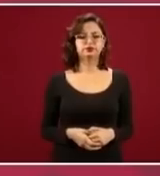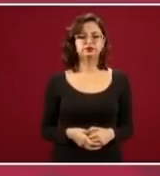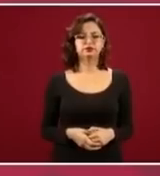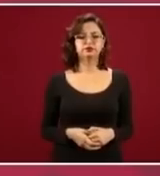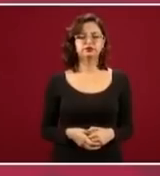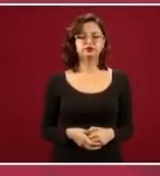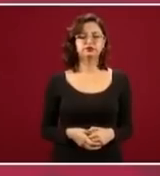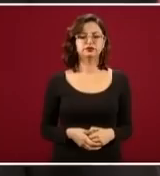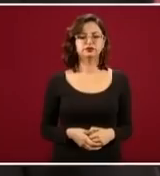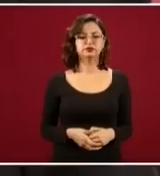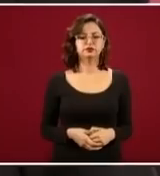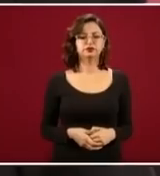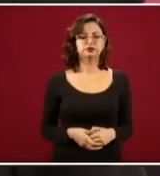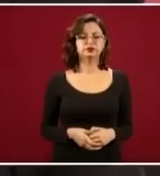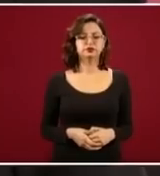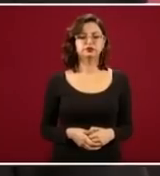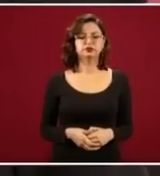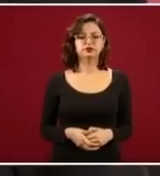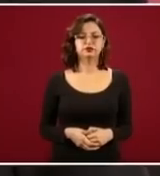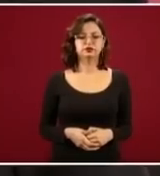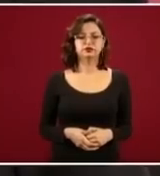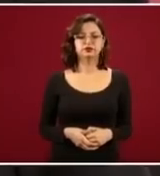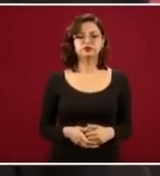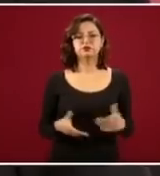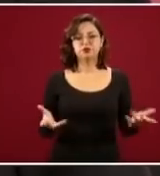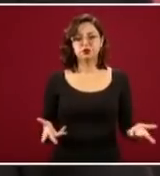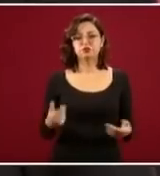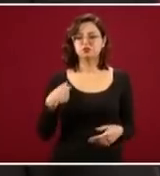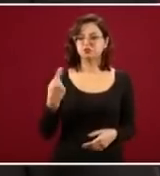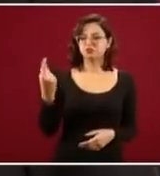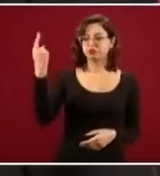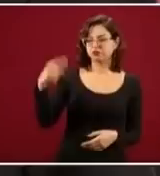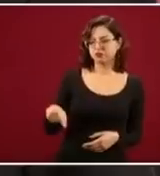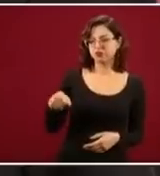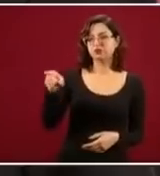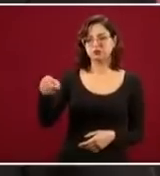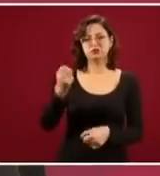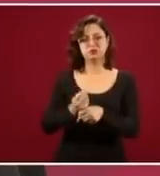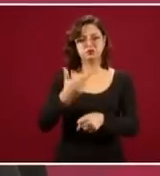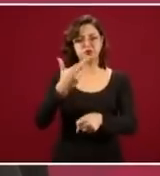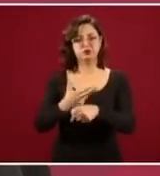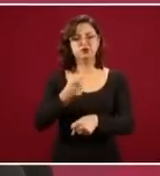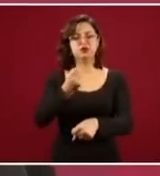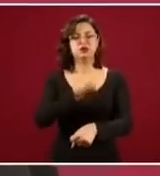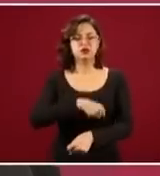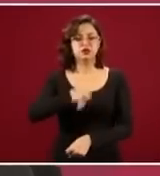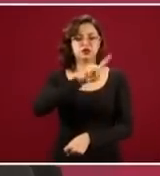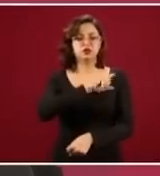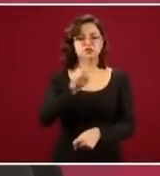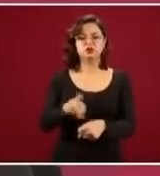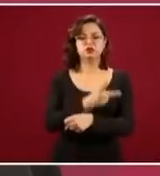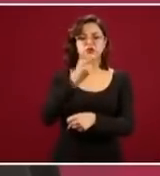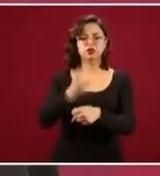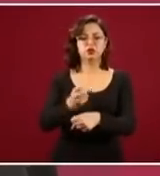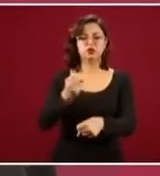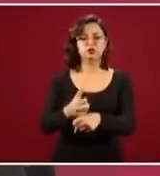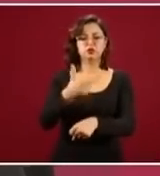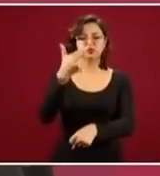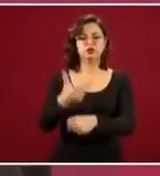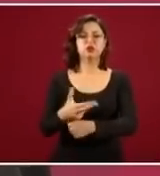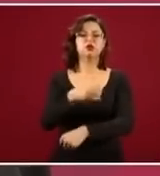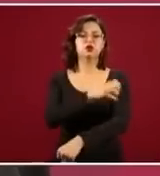Se actuó conforme la instrucción, fue el secretario de Salud, fue el subsecretario, fue el